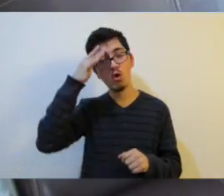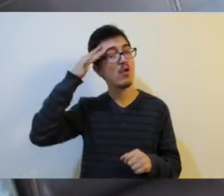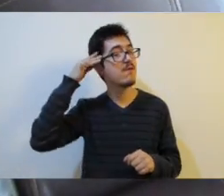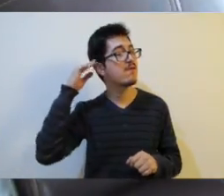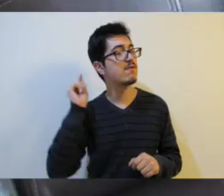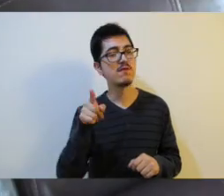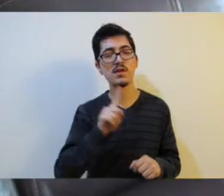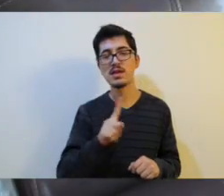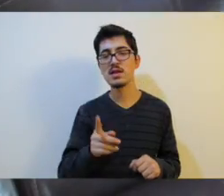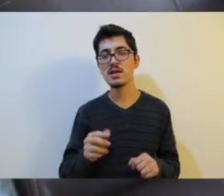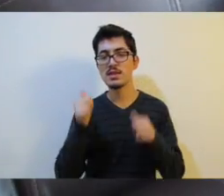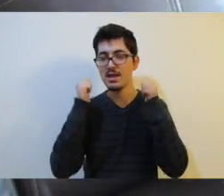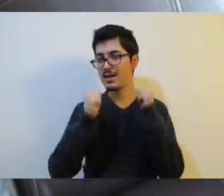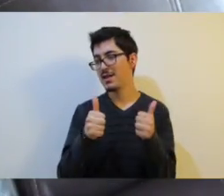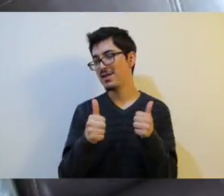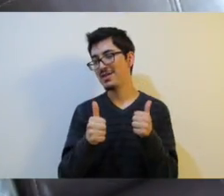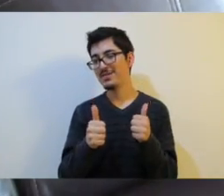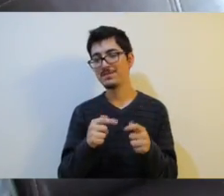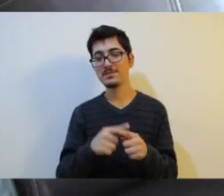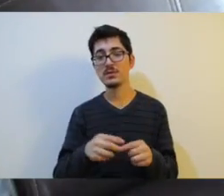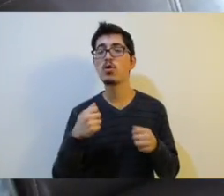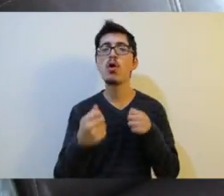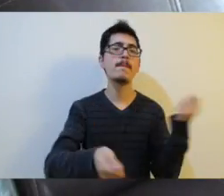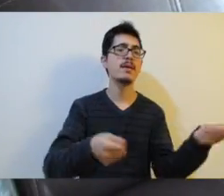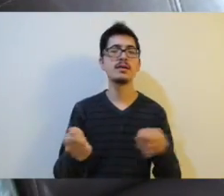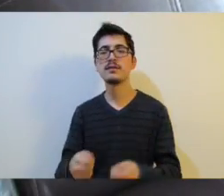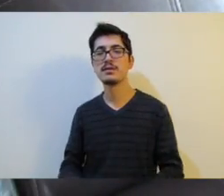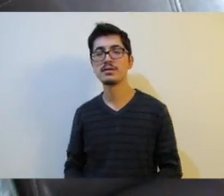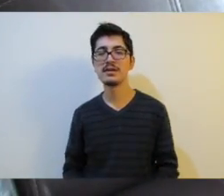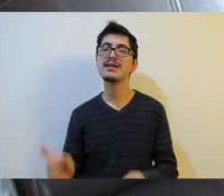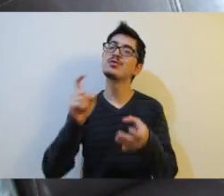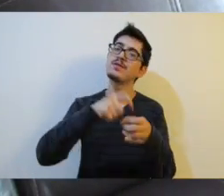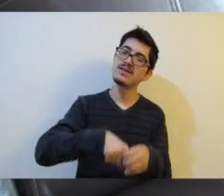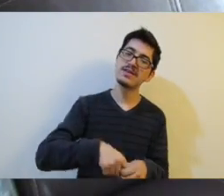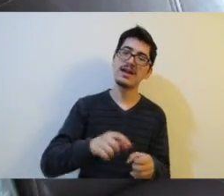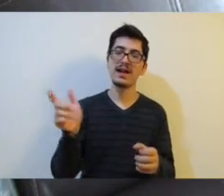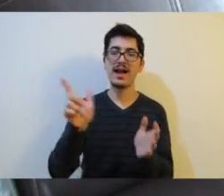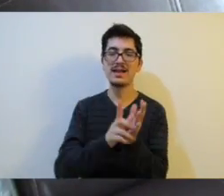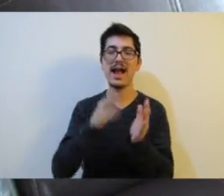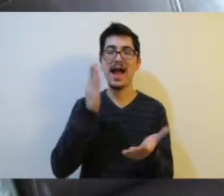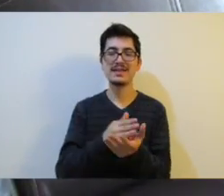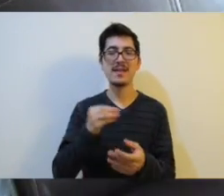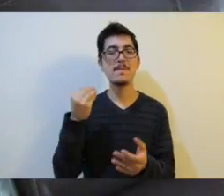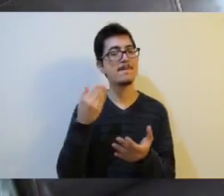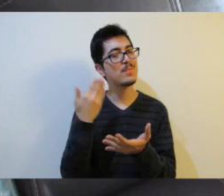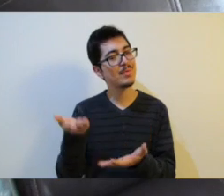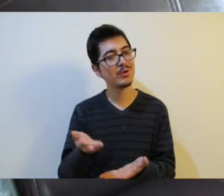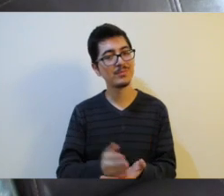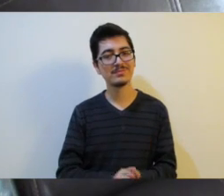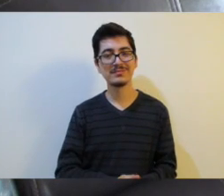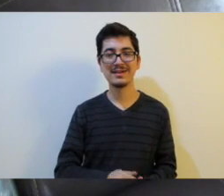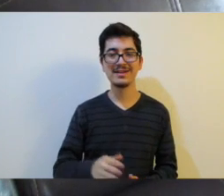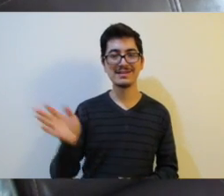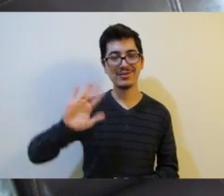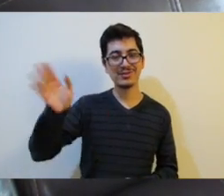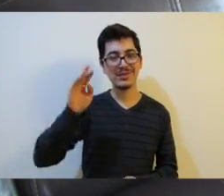cosas compartirlo y suscribirse. Así que hasta el próximo capítulo de Inversionistas Historias. Chao, saludos por su casa.